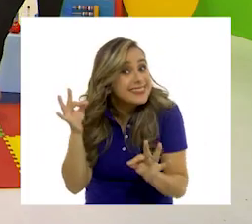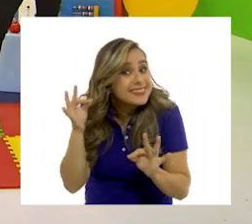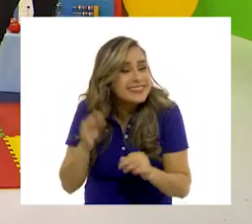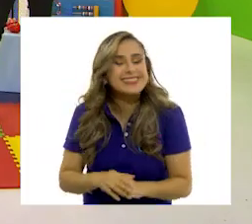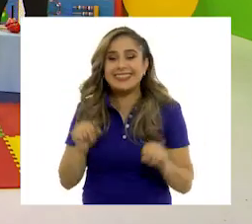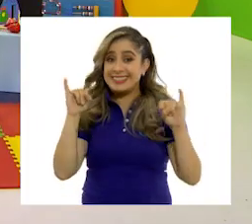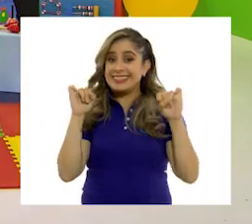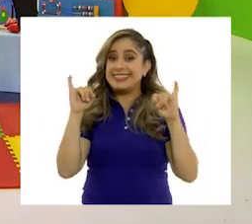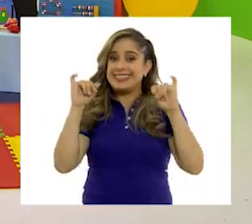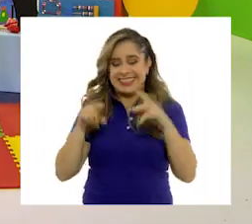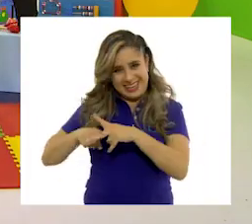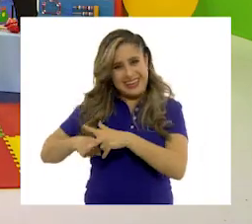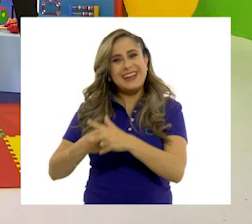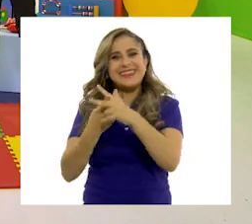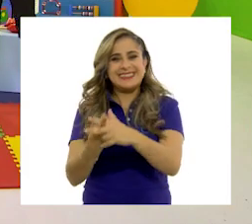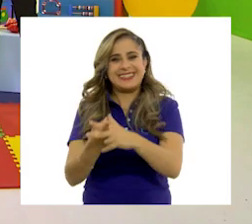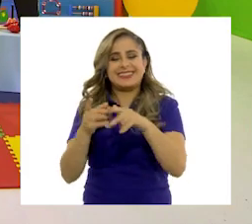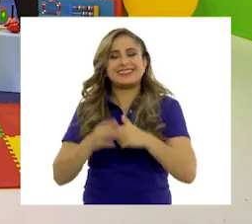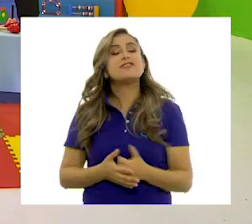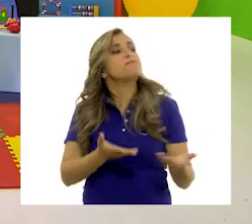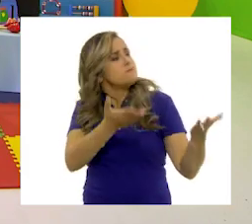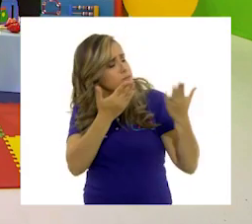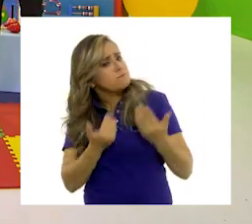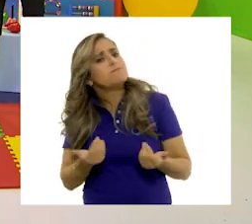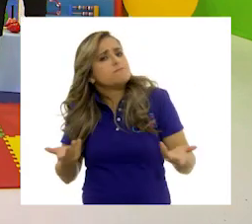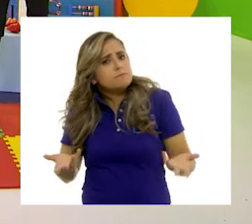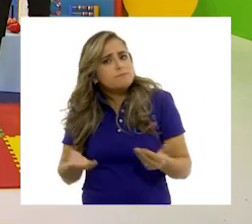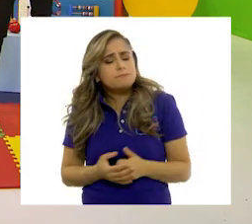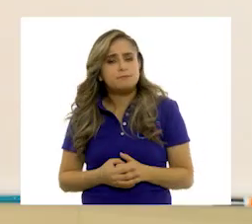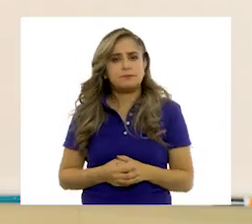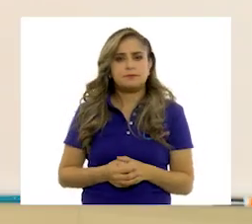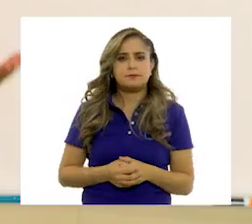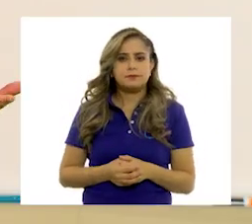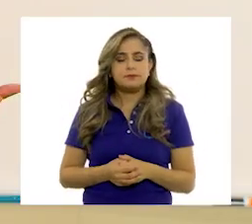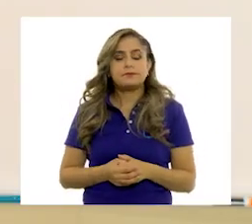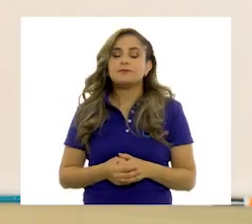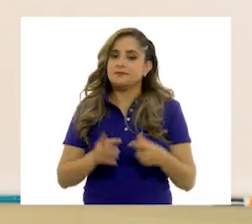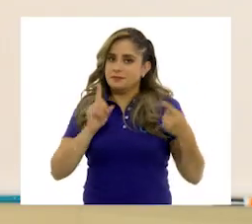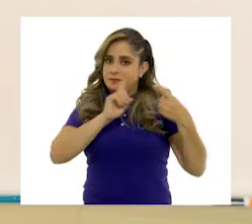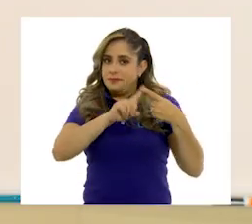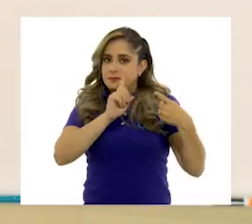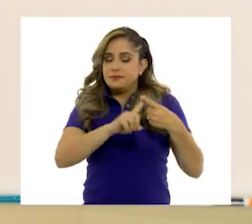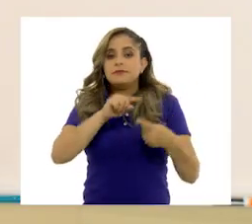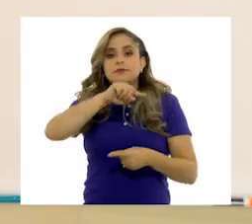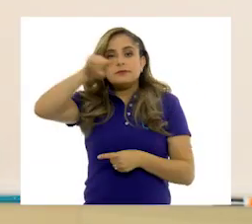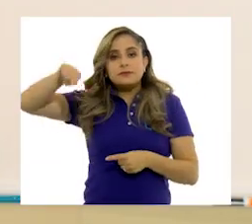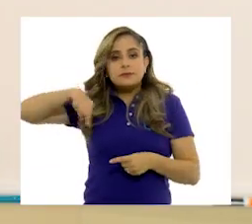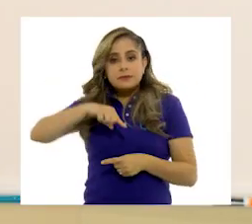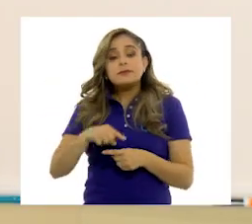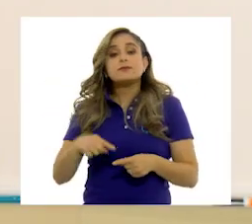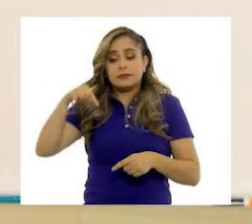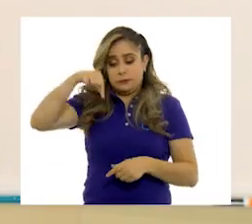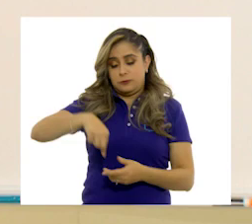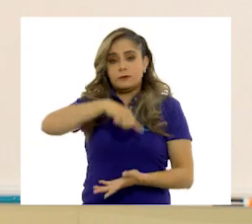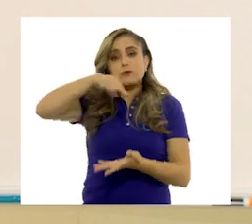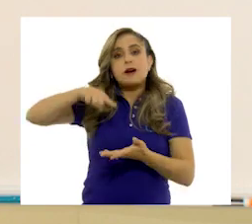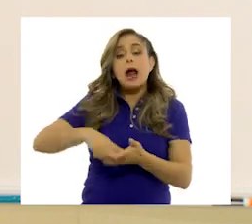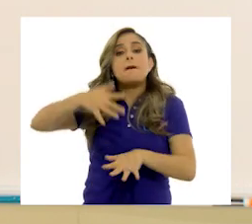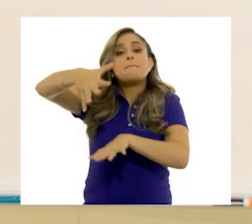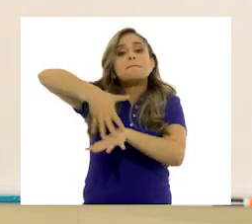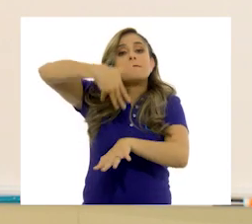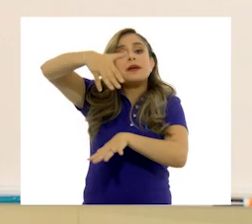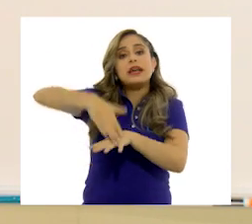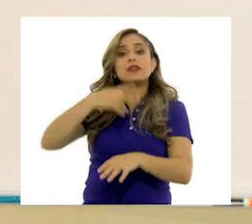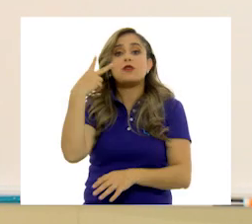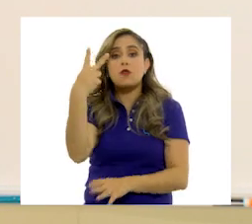Sí, vamos a comenzar. Dinos, Pablo, ¿qué tenemos que hacer? Primero vamos a percutir en nuestro lugar con los pies